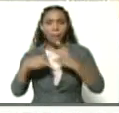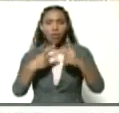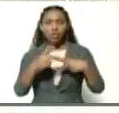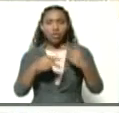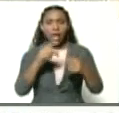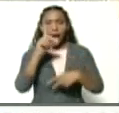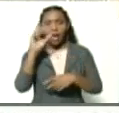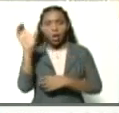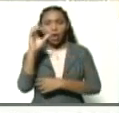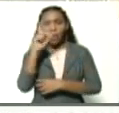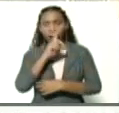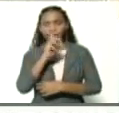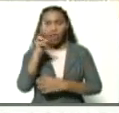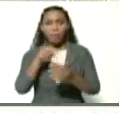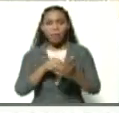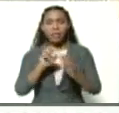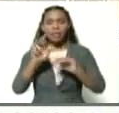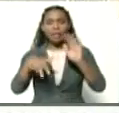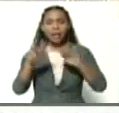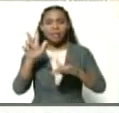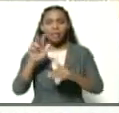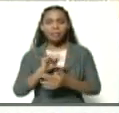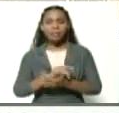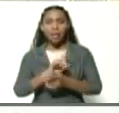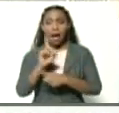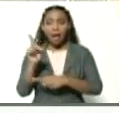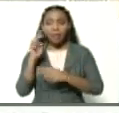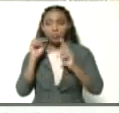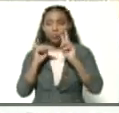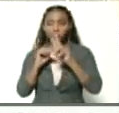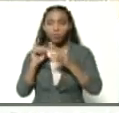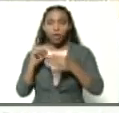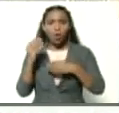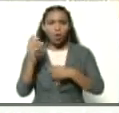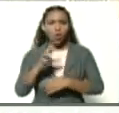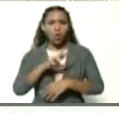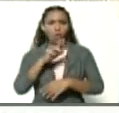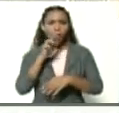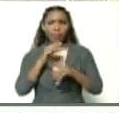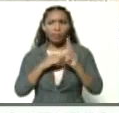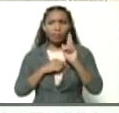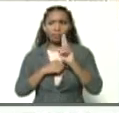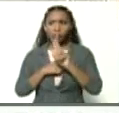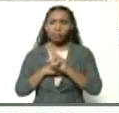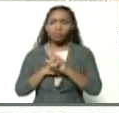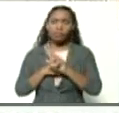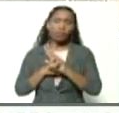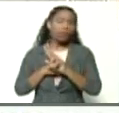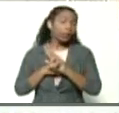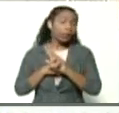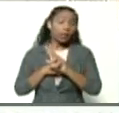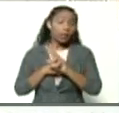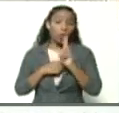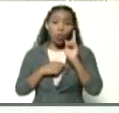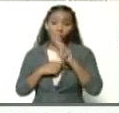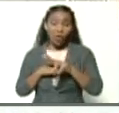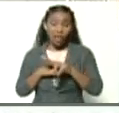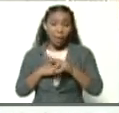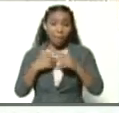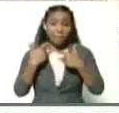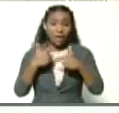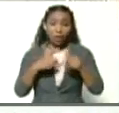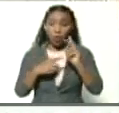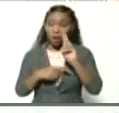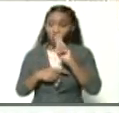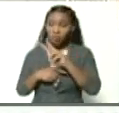año 2013. Y ahí se abrieron los enlaces, horribles. Uno ve esa serie,